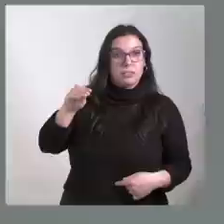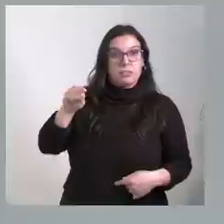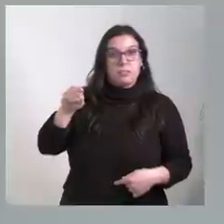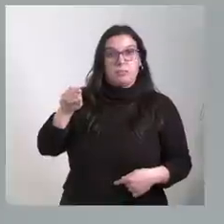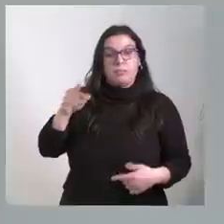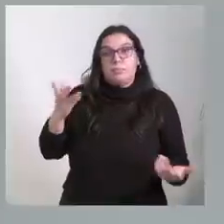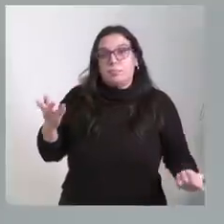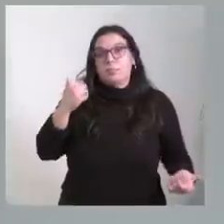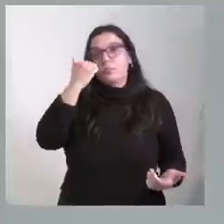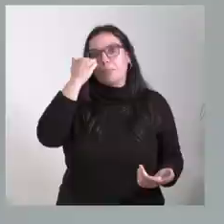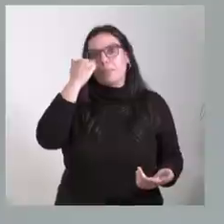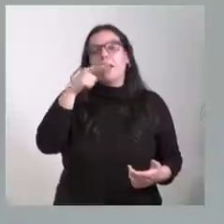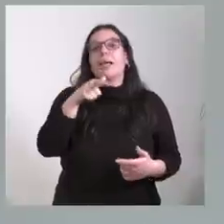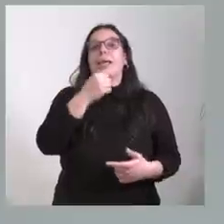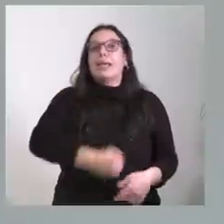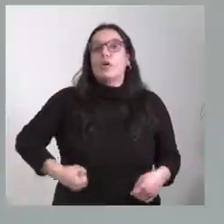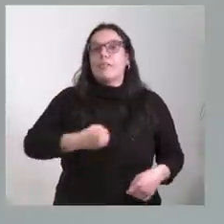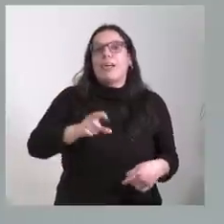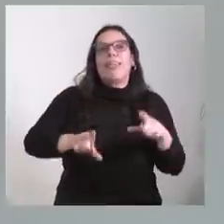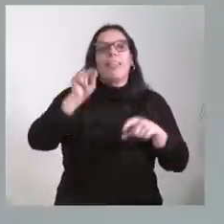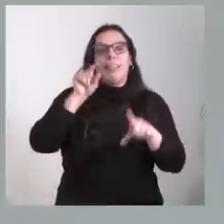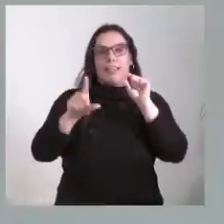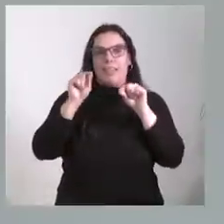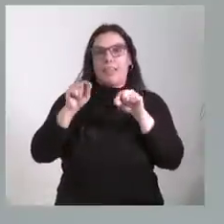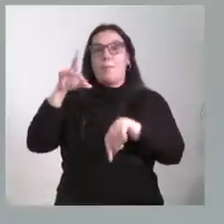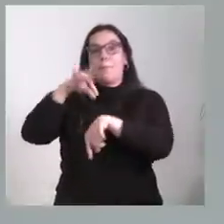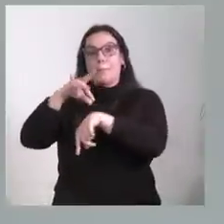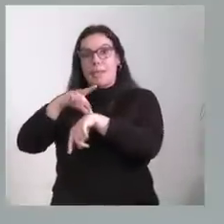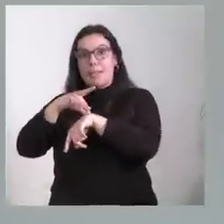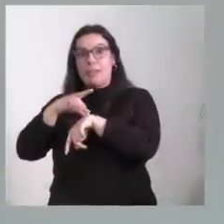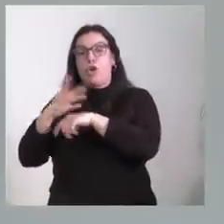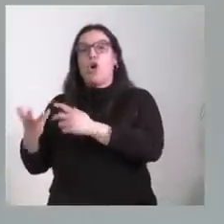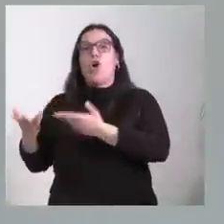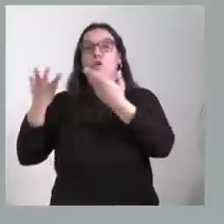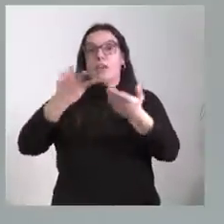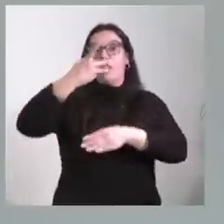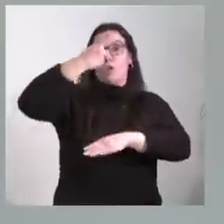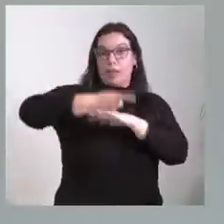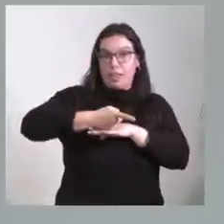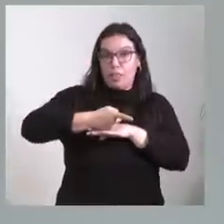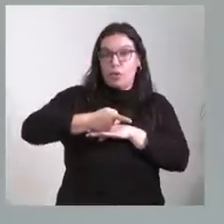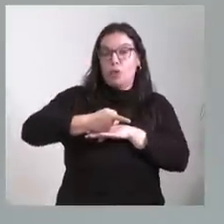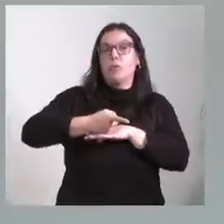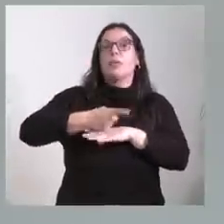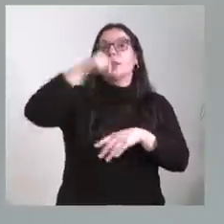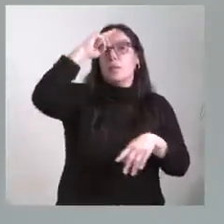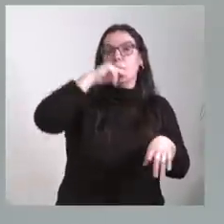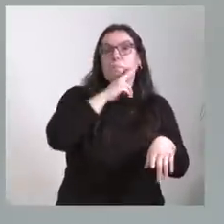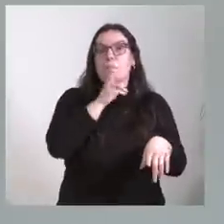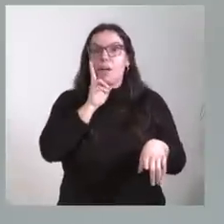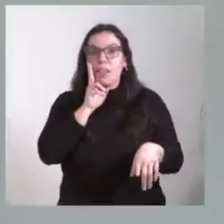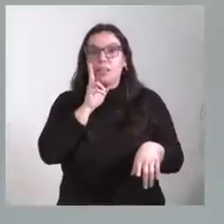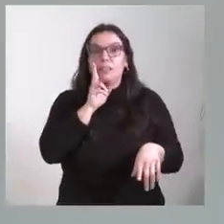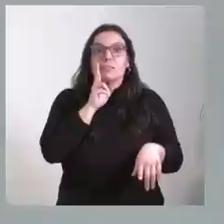es una ecografía optativa que los médicos van a estar obligados a ofrecer y que los Padres pueden